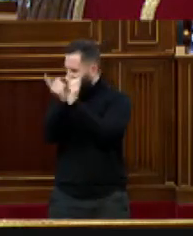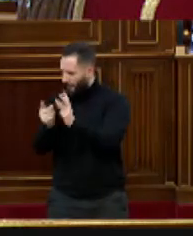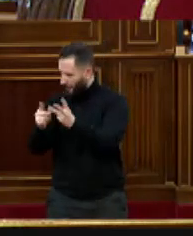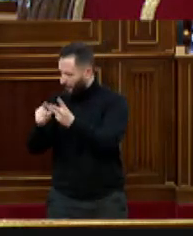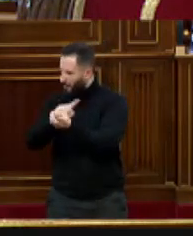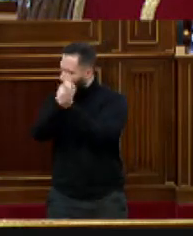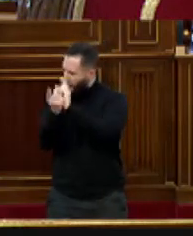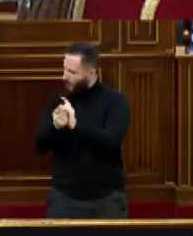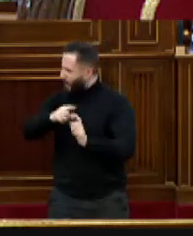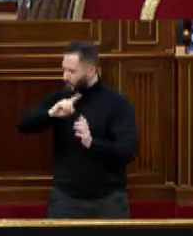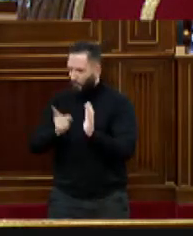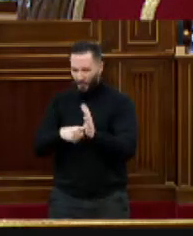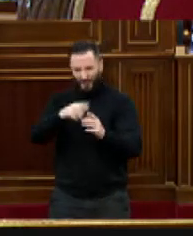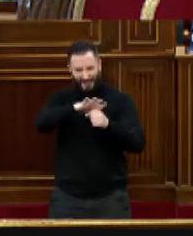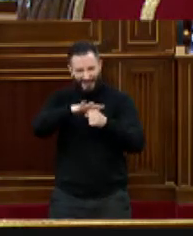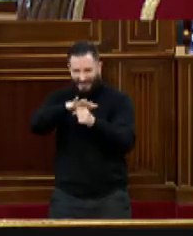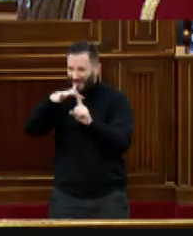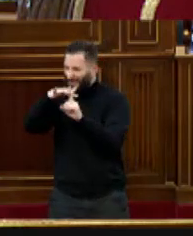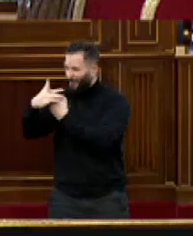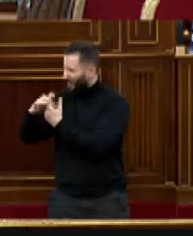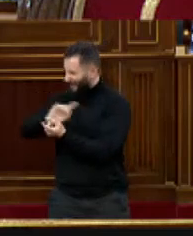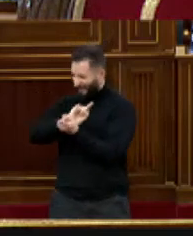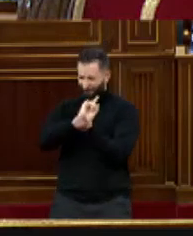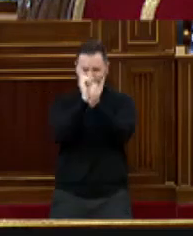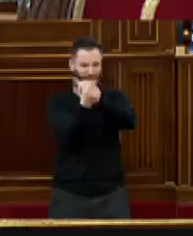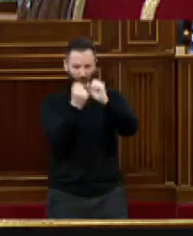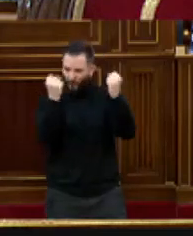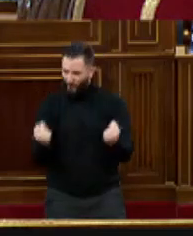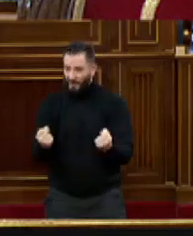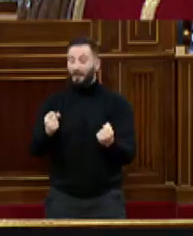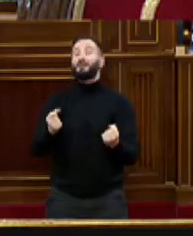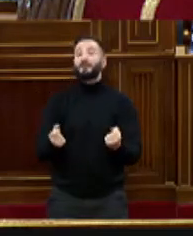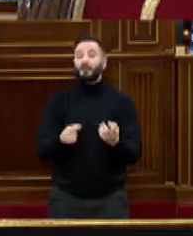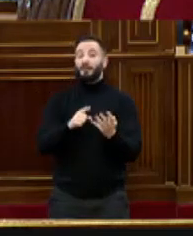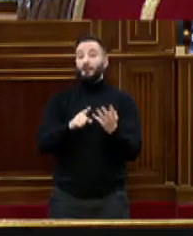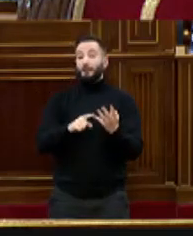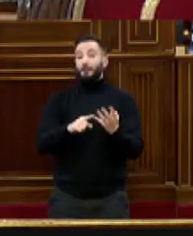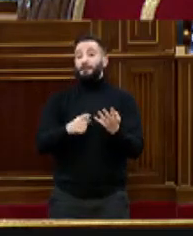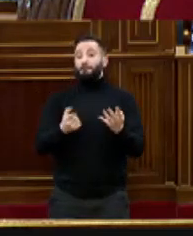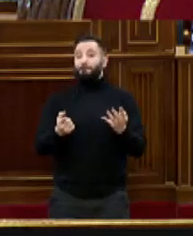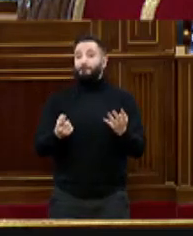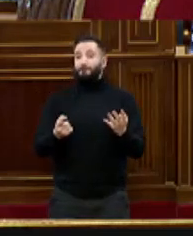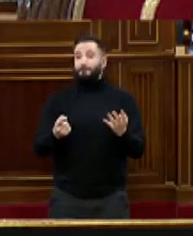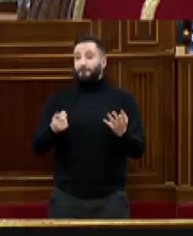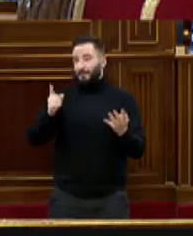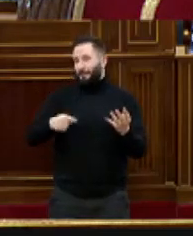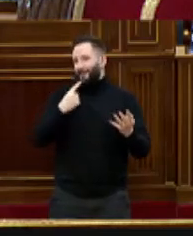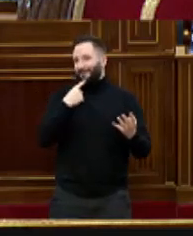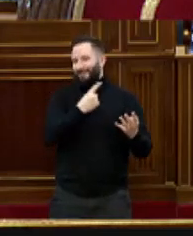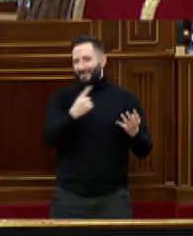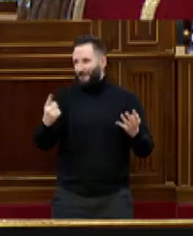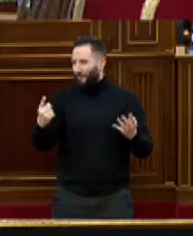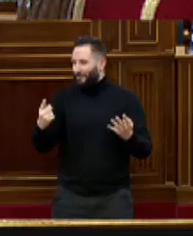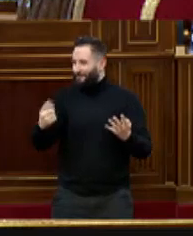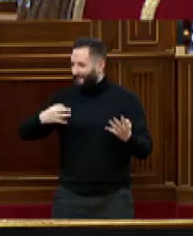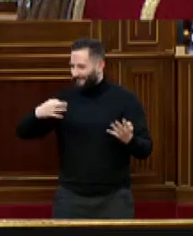lo cambia de manera en muchos casos radical y que ya nos iba a decirnos lo teníamos